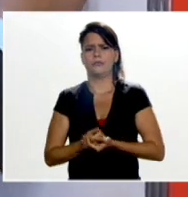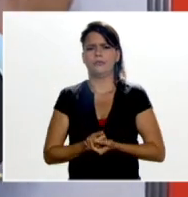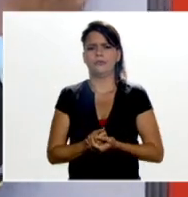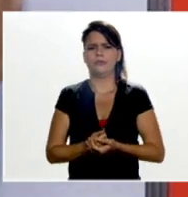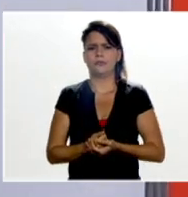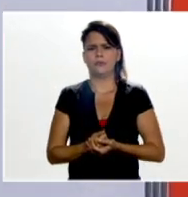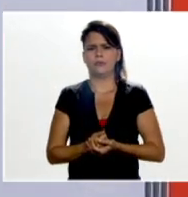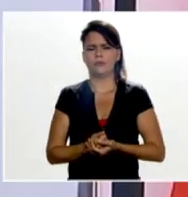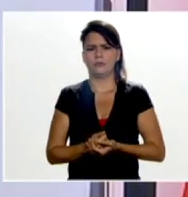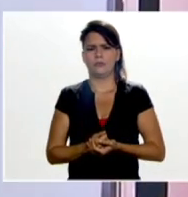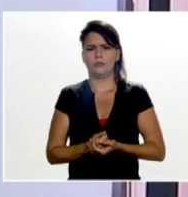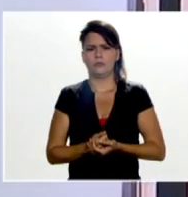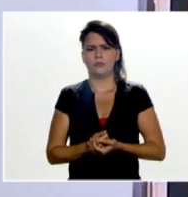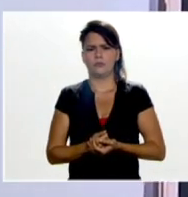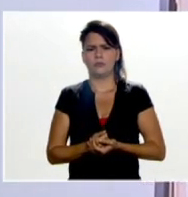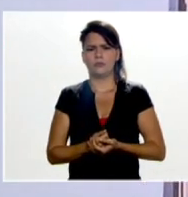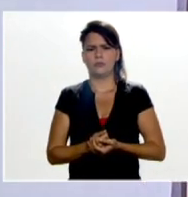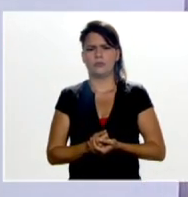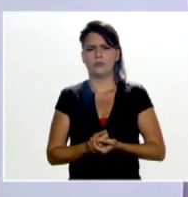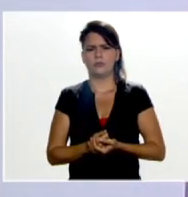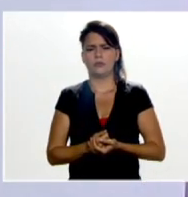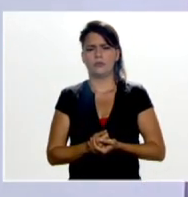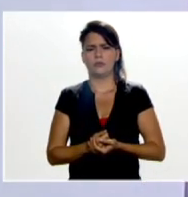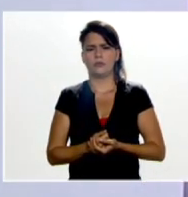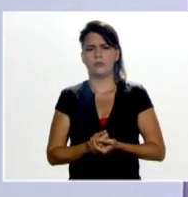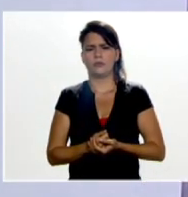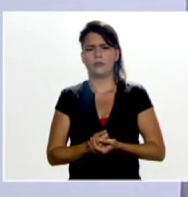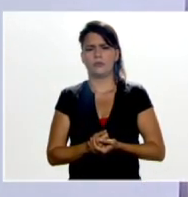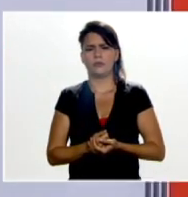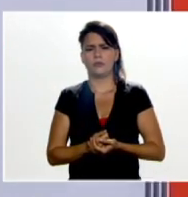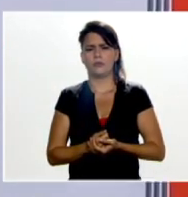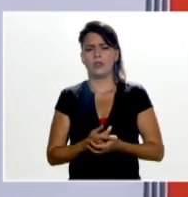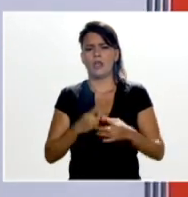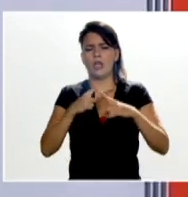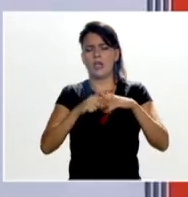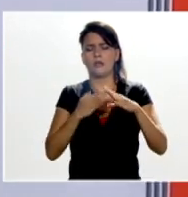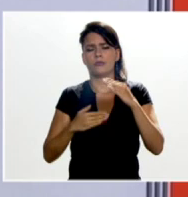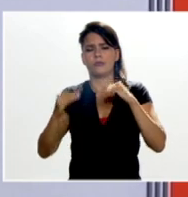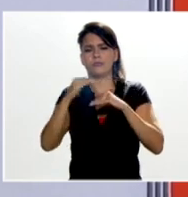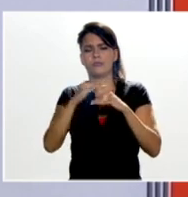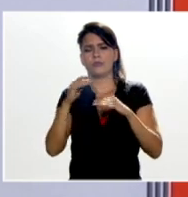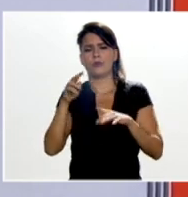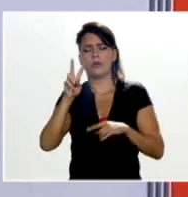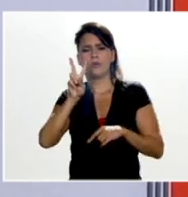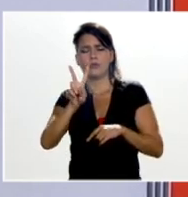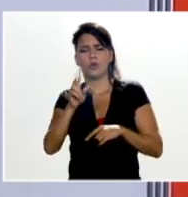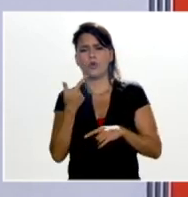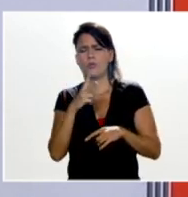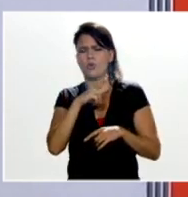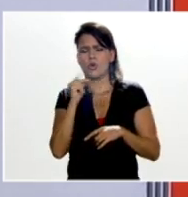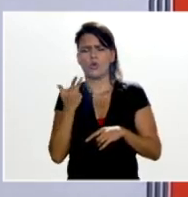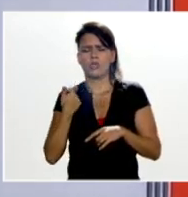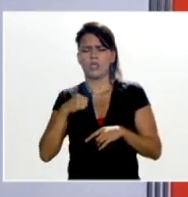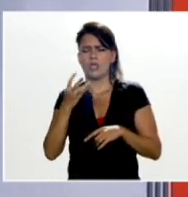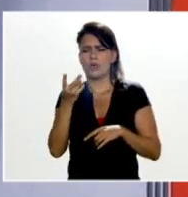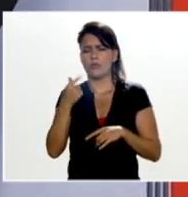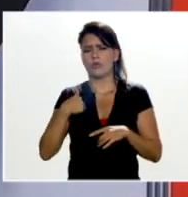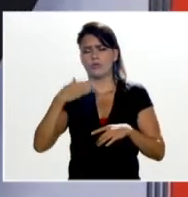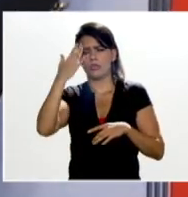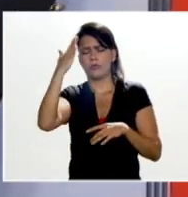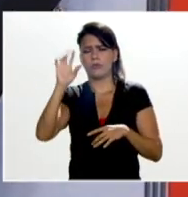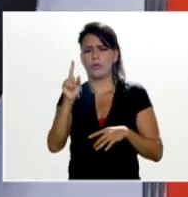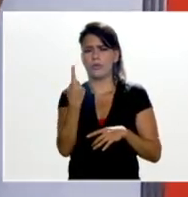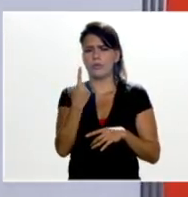c. En este caso, el coeficiente del x al cuadrado, como no tiene número, se sobreentiende que es 1.